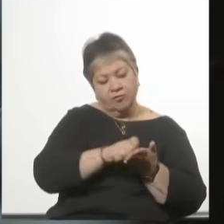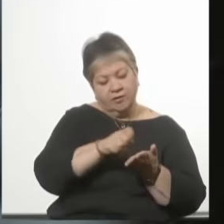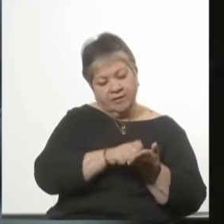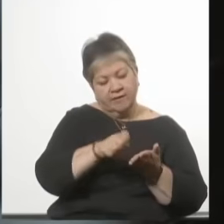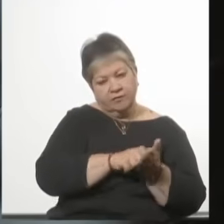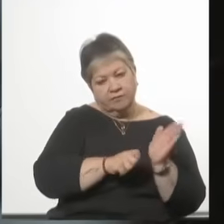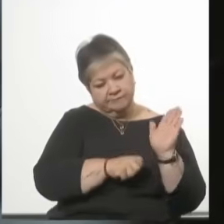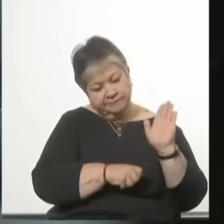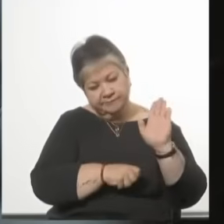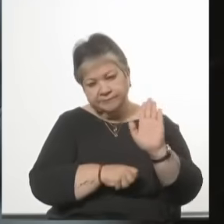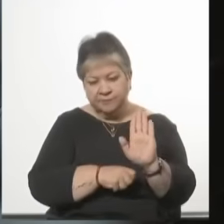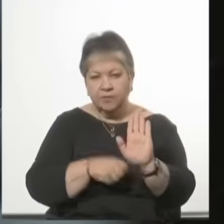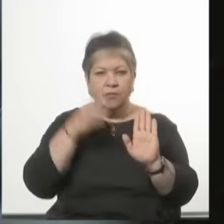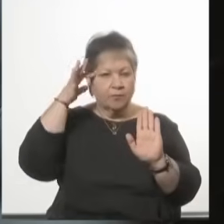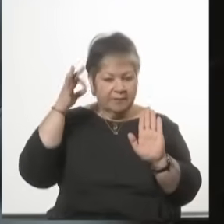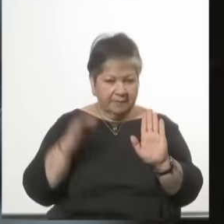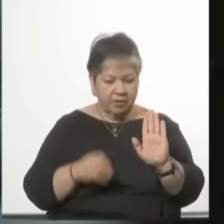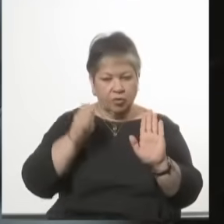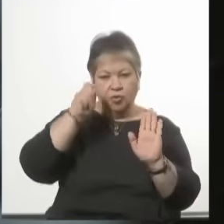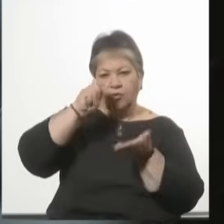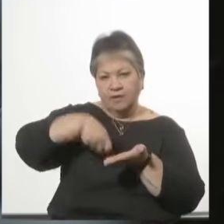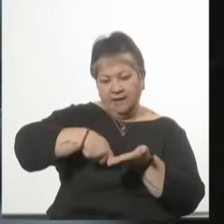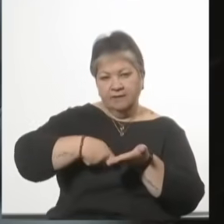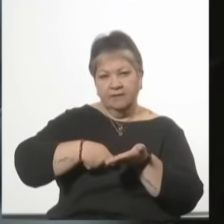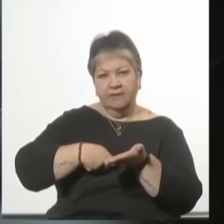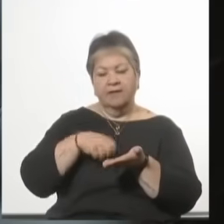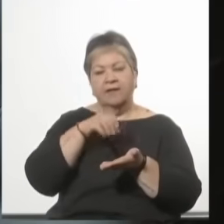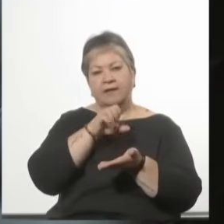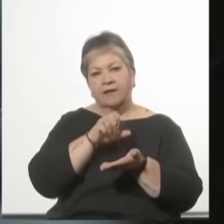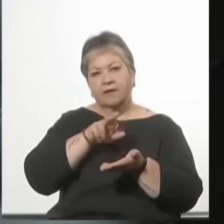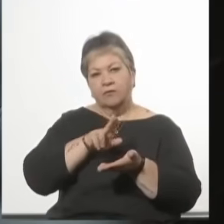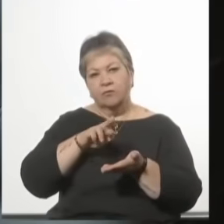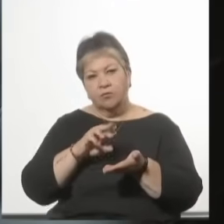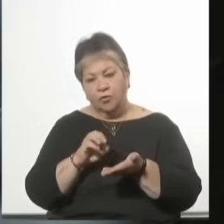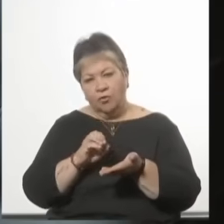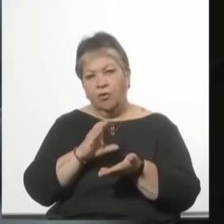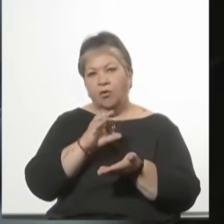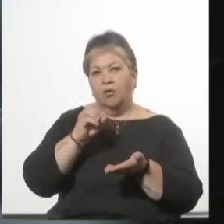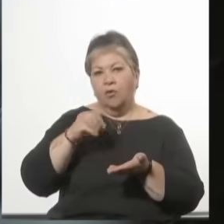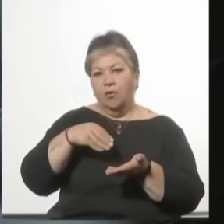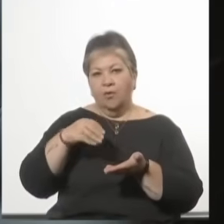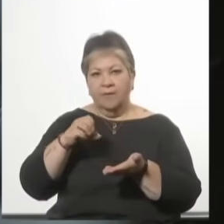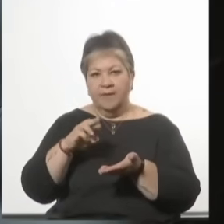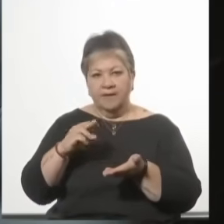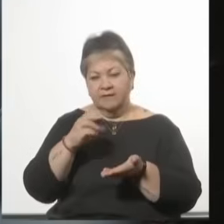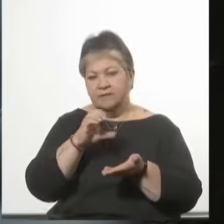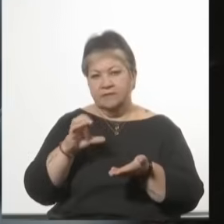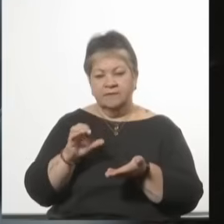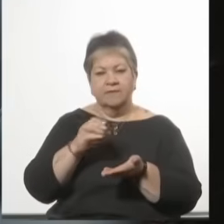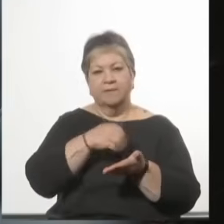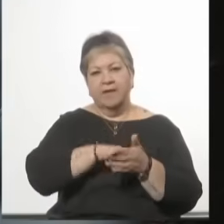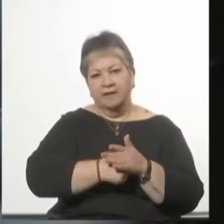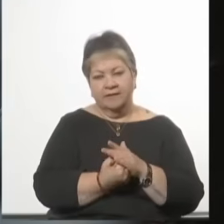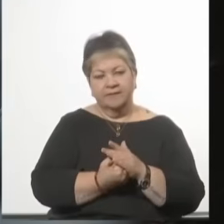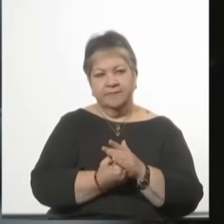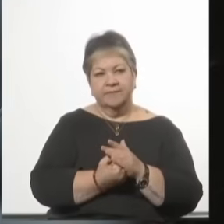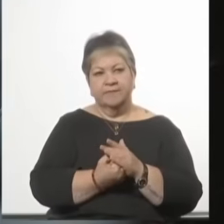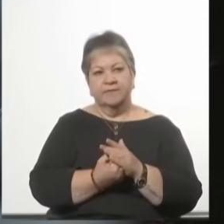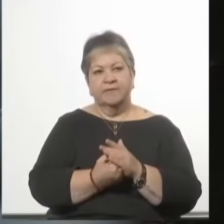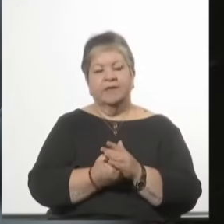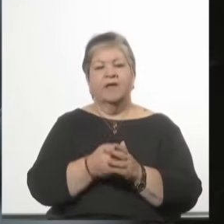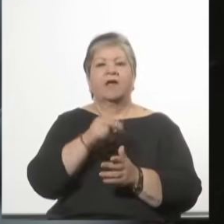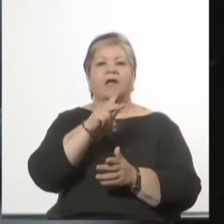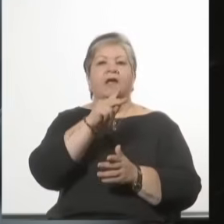fiel cumplimiento del contrato por parte de Eurocommerce Bank. El mismo 6 de septiembre de 2024, el doctor José